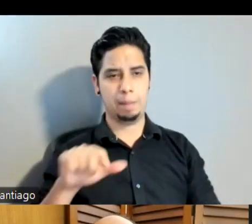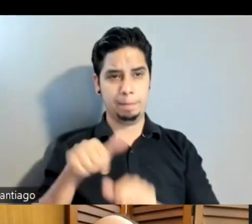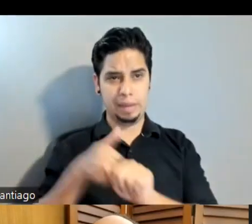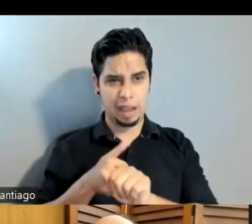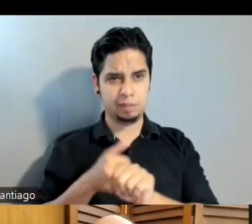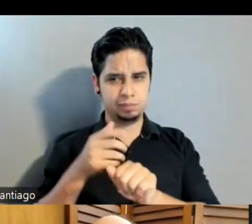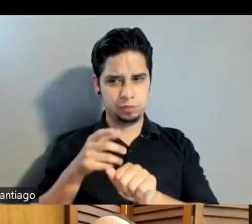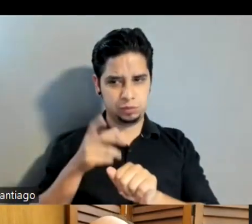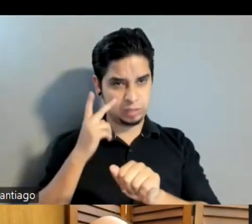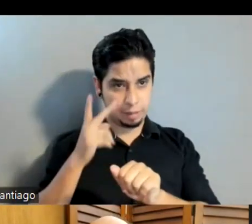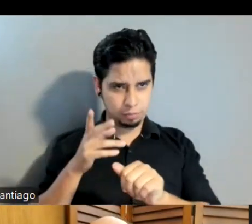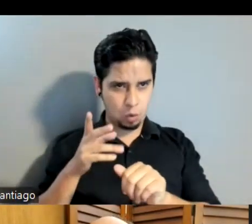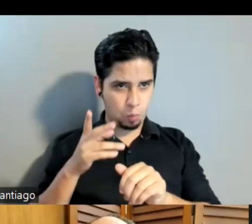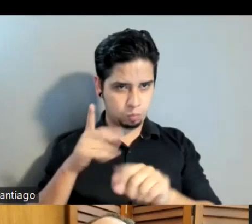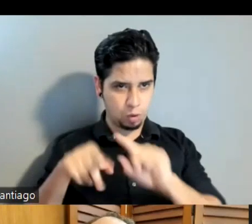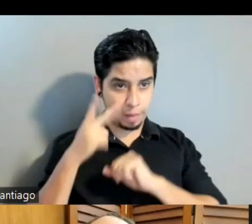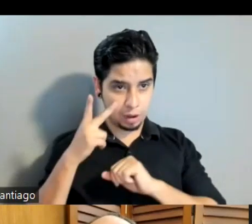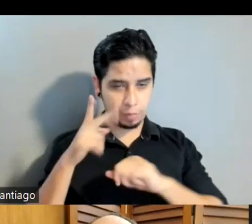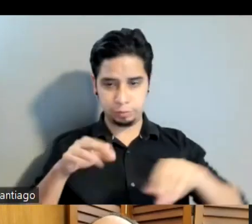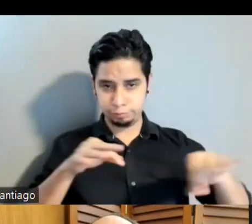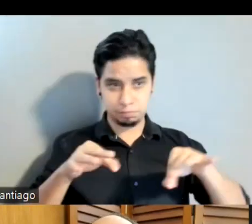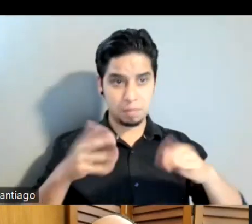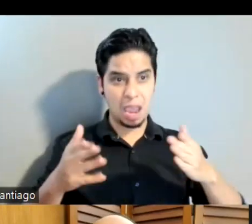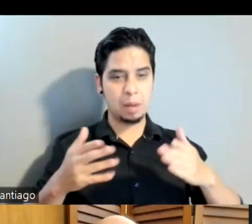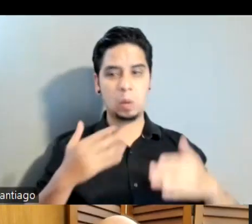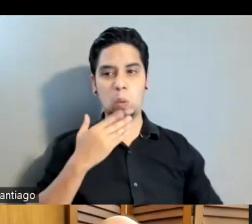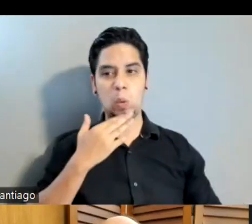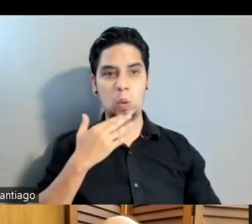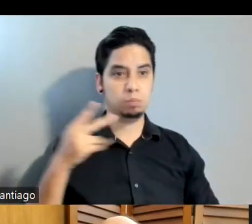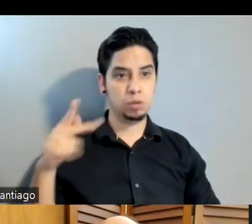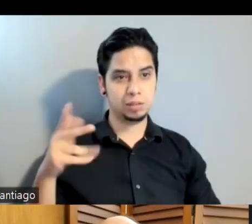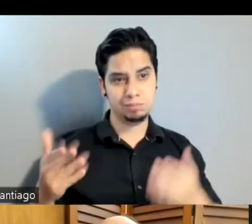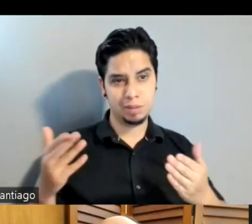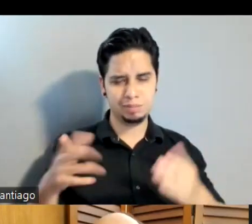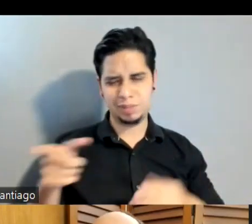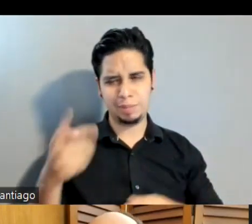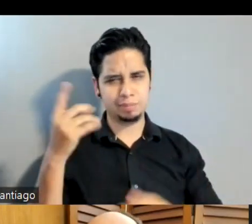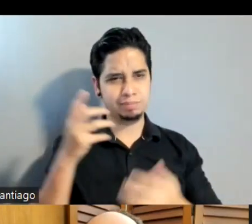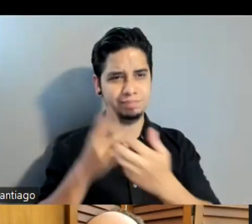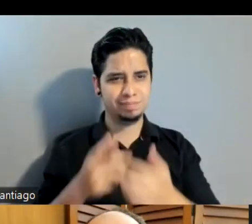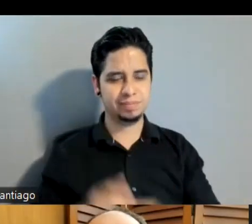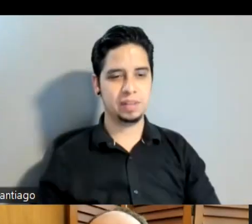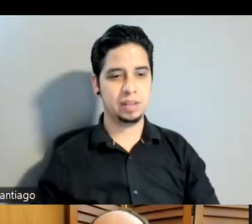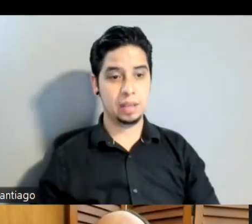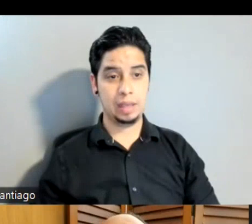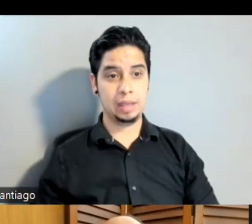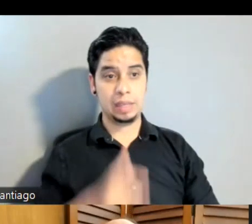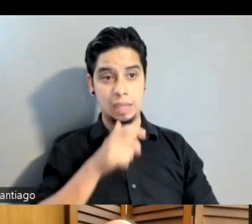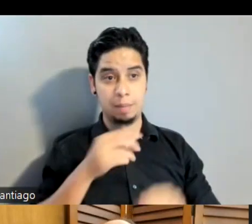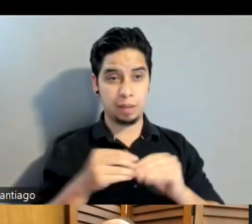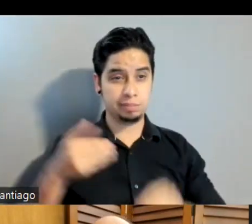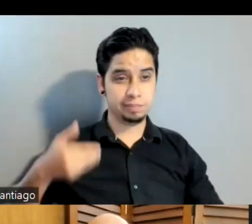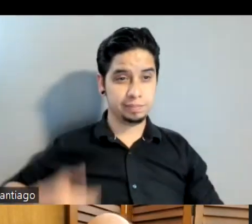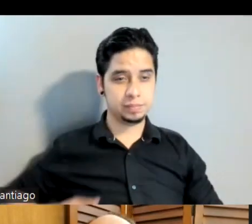no sé, está violeta lo más seguro. Y mira, ¿con quién estoy? Bueno, por aquí está Javier